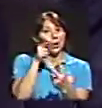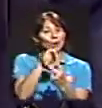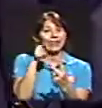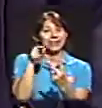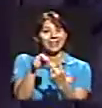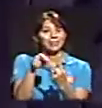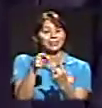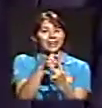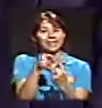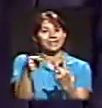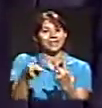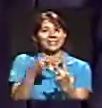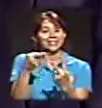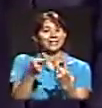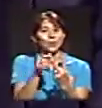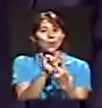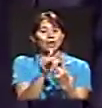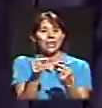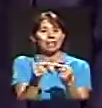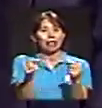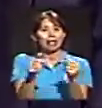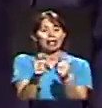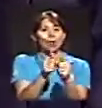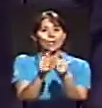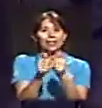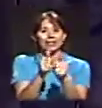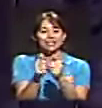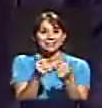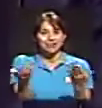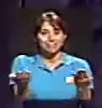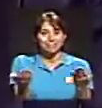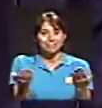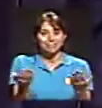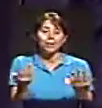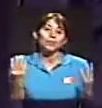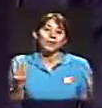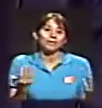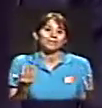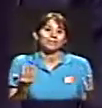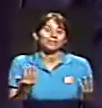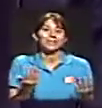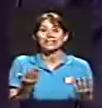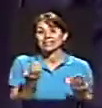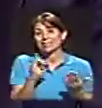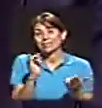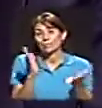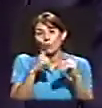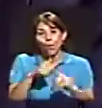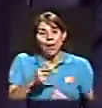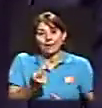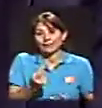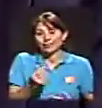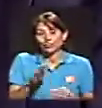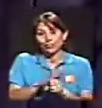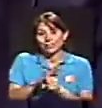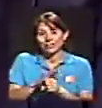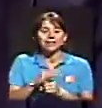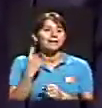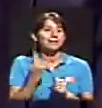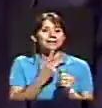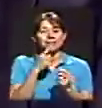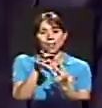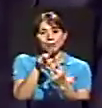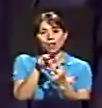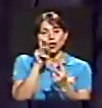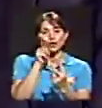entran en competencia. Bueno, siempre que haya insuficiencia de recursos va a haber competencia entre esos